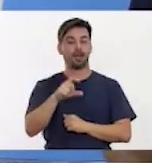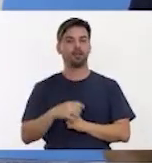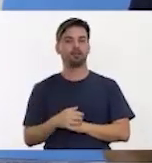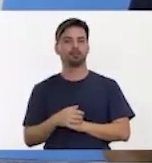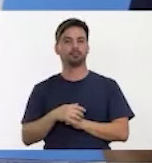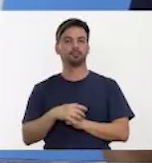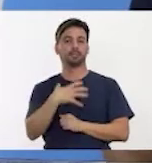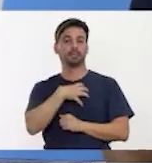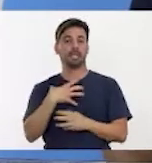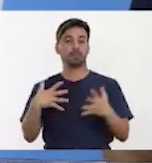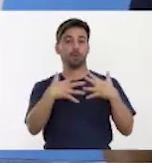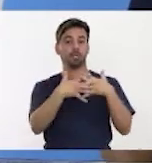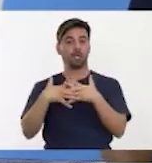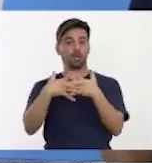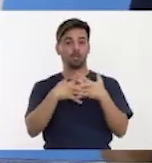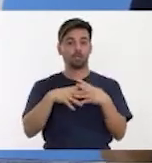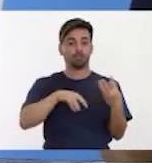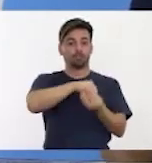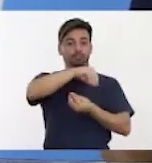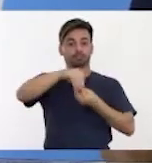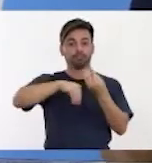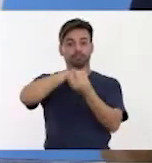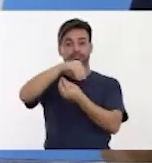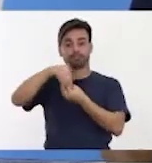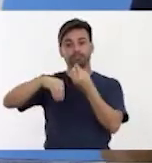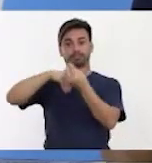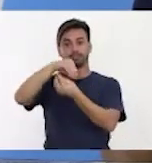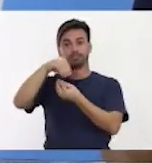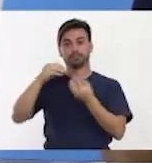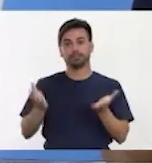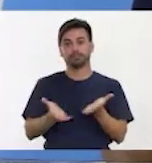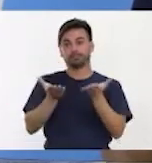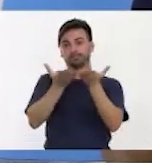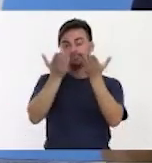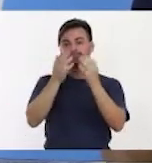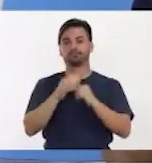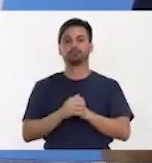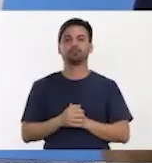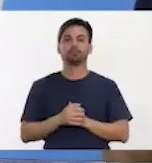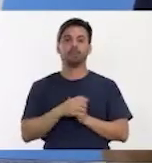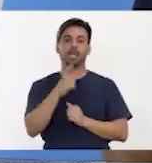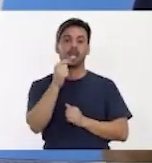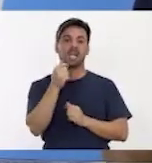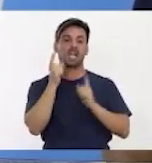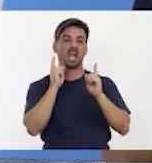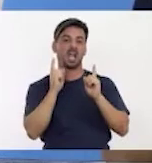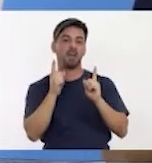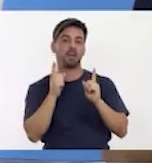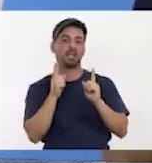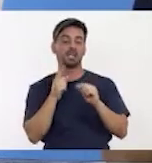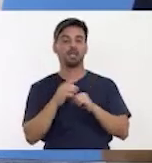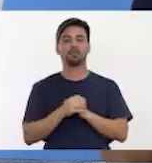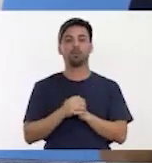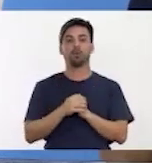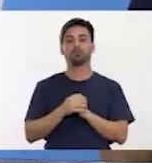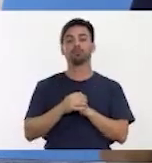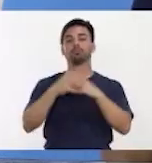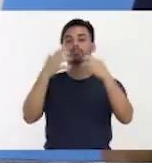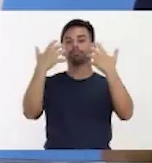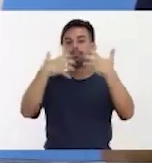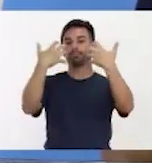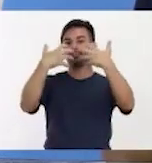para finales del siglo XIX tenemos que Estados Unidos ha transitado desde un capitalismo de